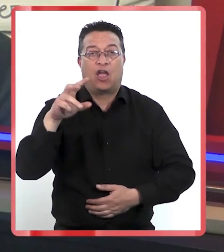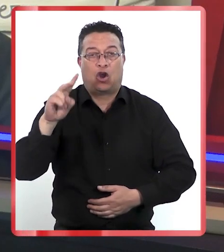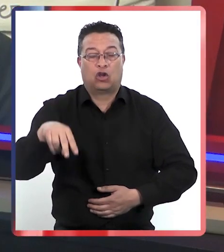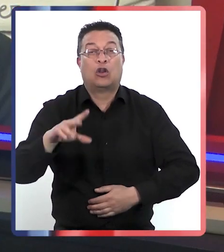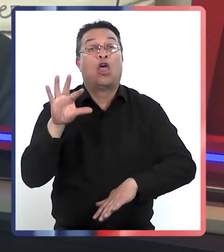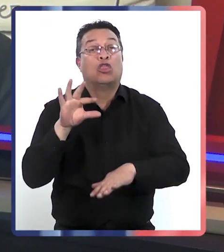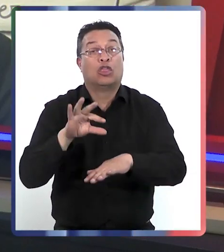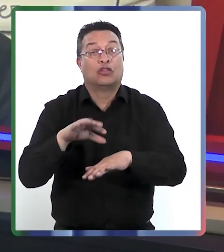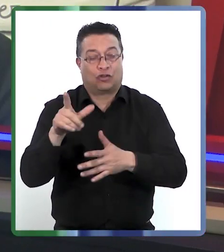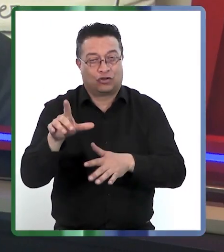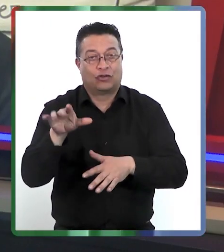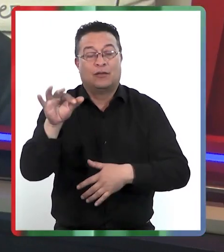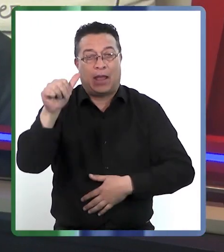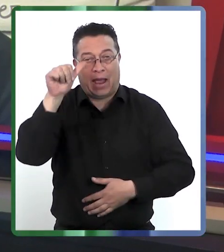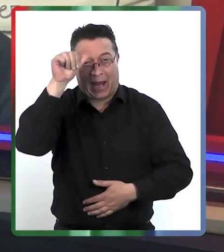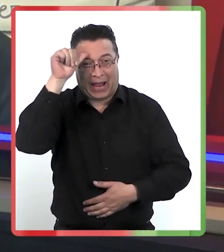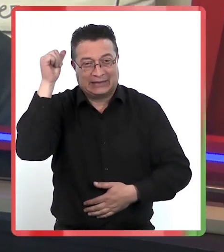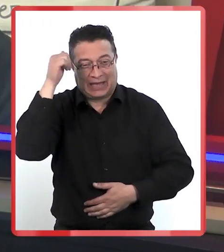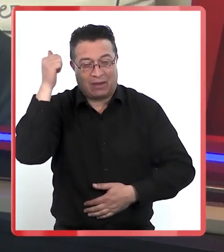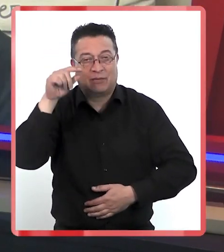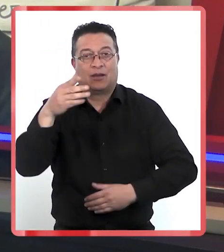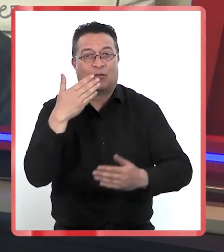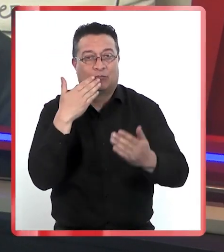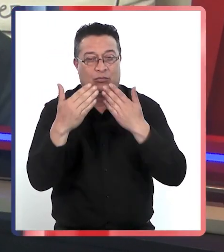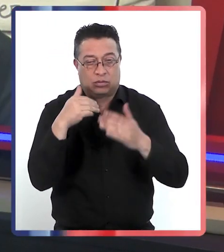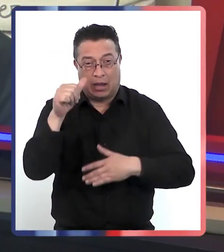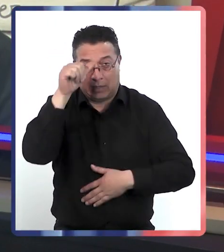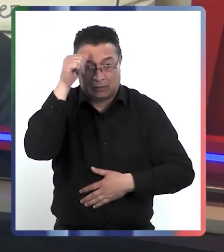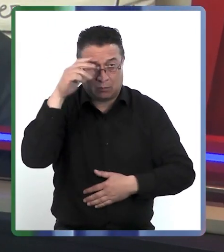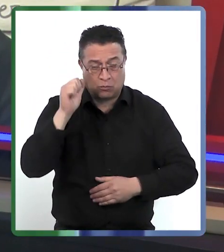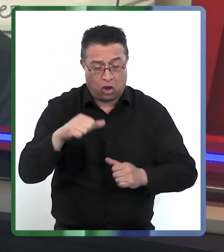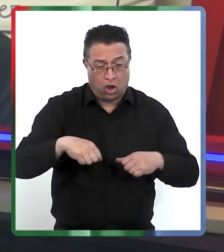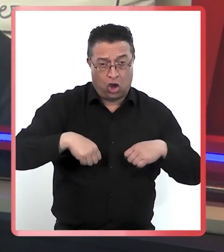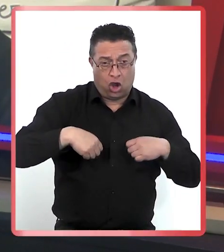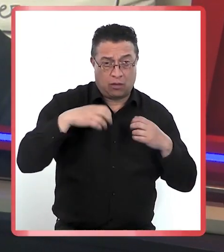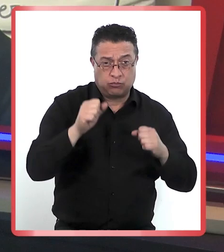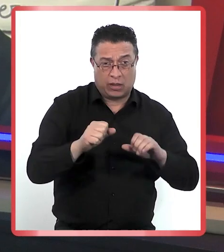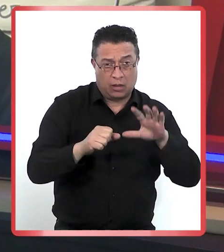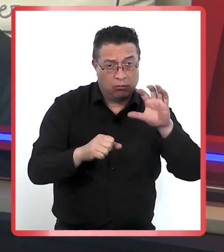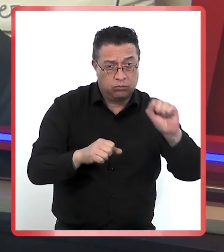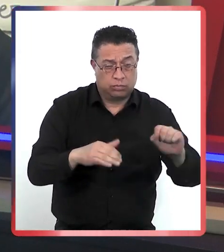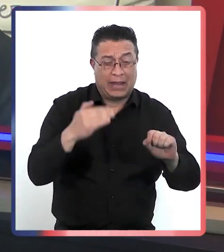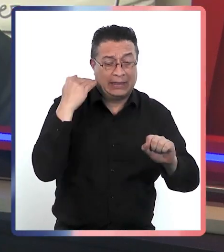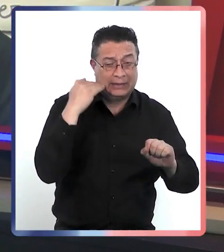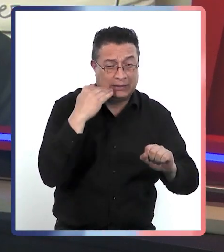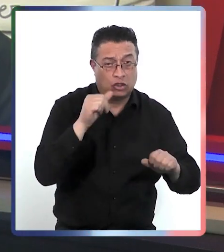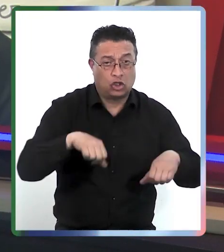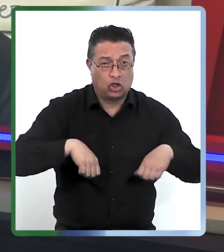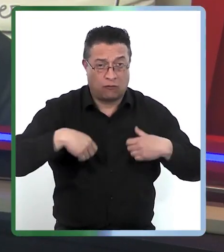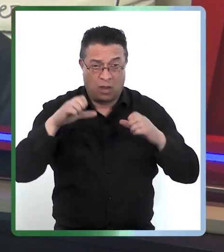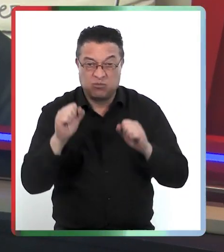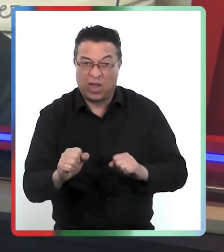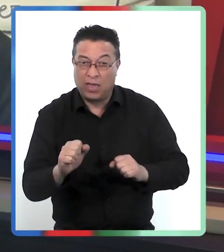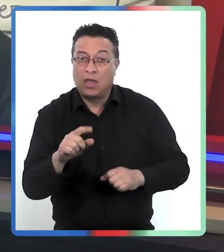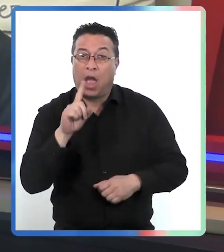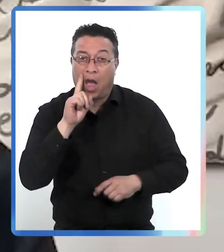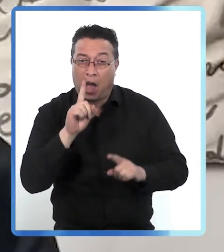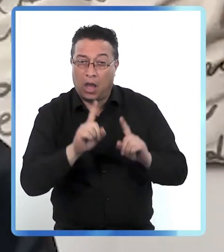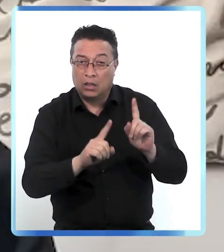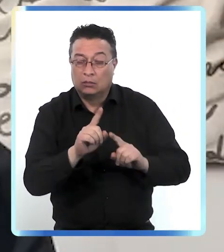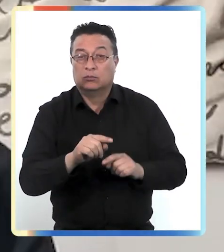el Alzheimer. Doctor, me gustaría hablar sobre el Alzheimer prematuro. ¿Es posible de que se diagnostique en niños y adolescentes la